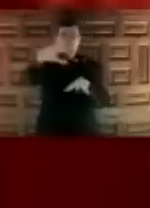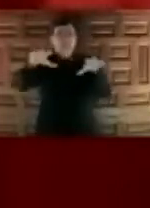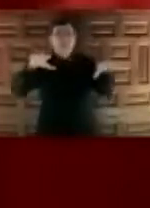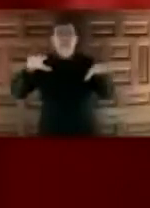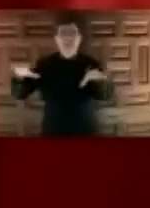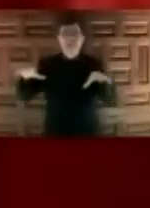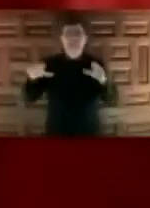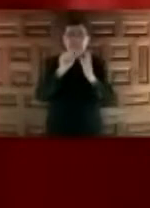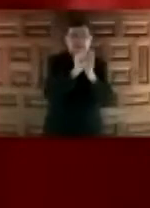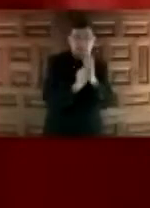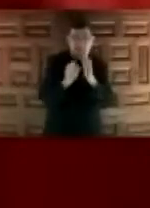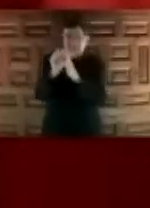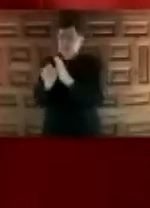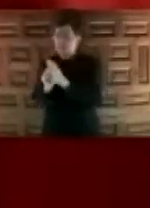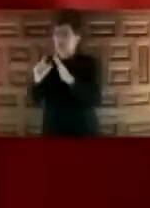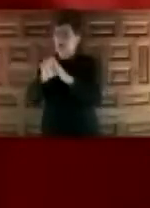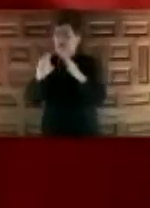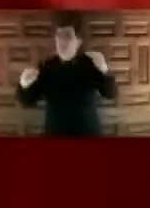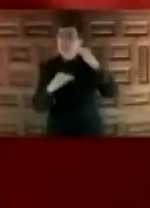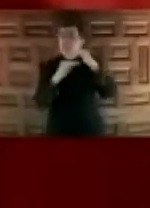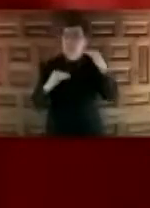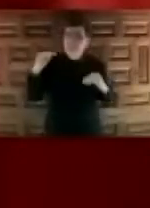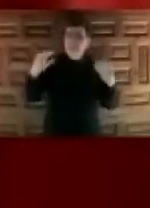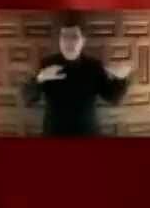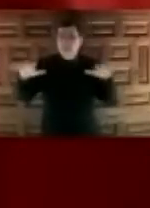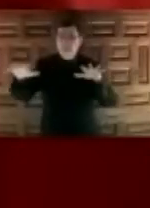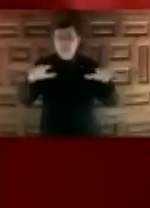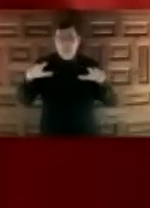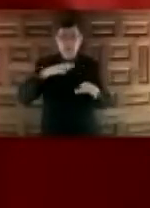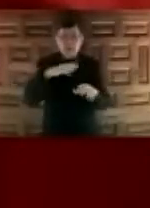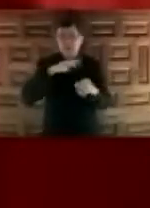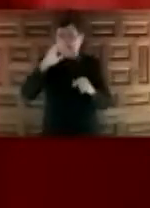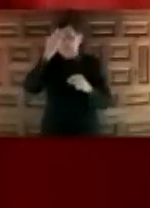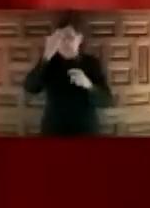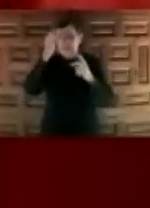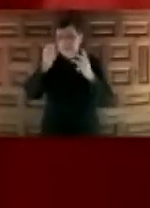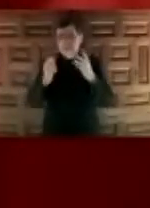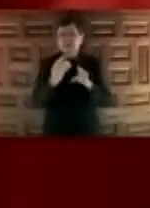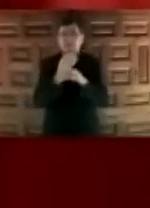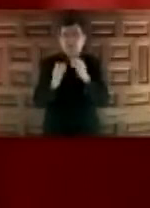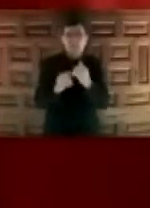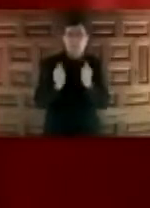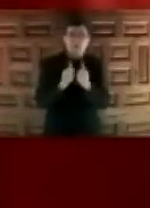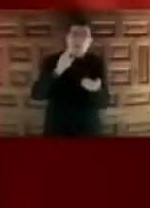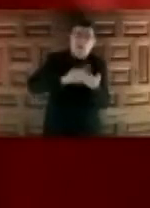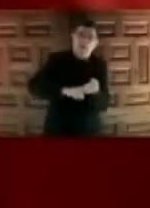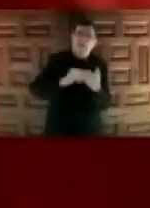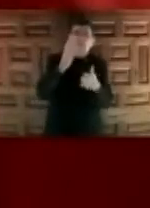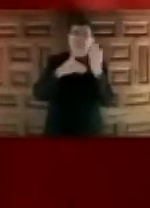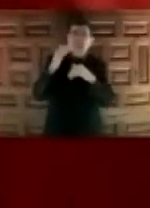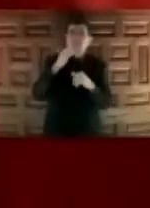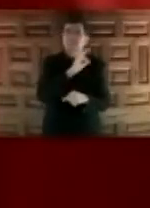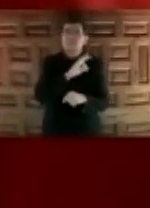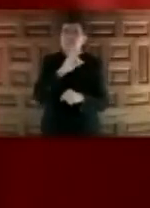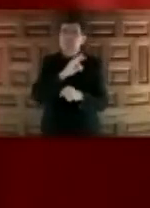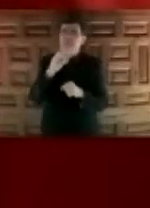entre subsistemas. Entonces, reconociendo esa diversidad, que no es otra cosa más que una riqueza, creo que tendremos la